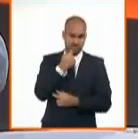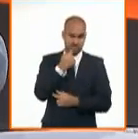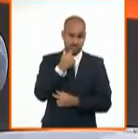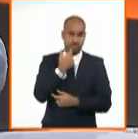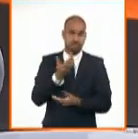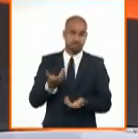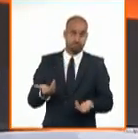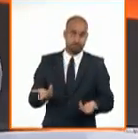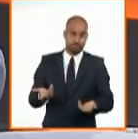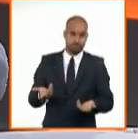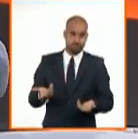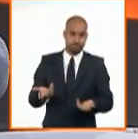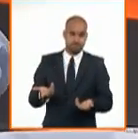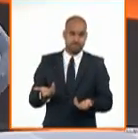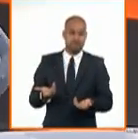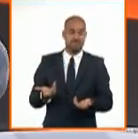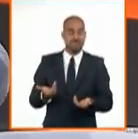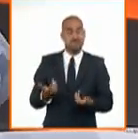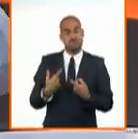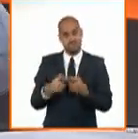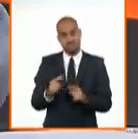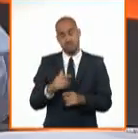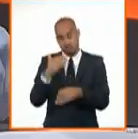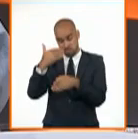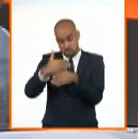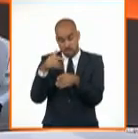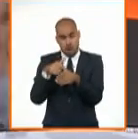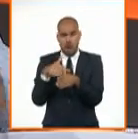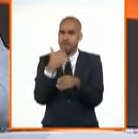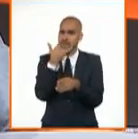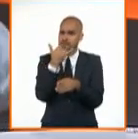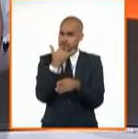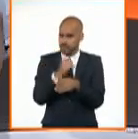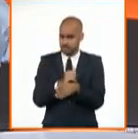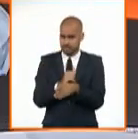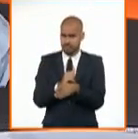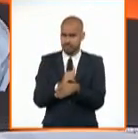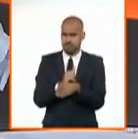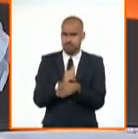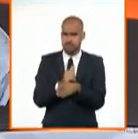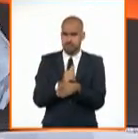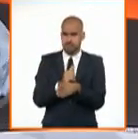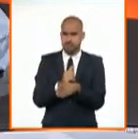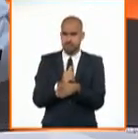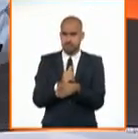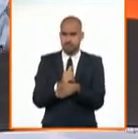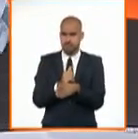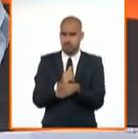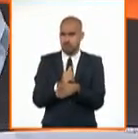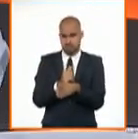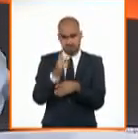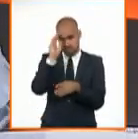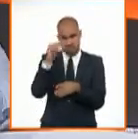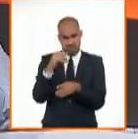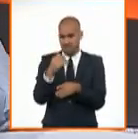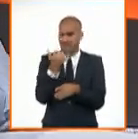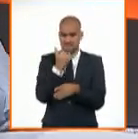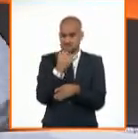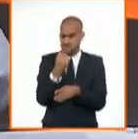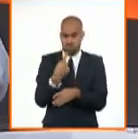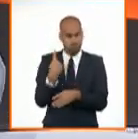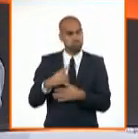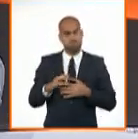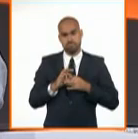el bloqueo afecta afecta pero no de una forma es una forma directa una forma que